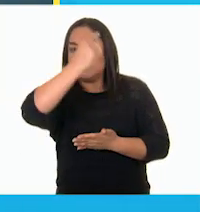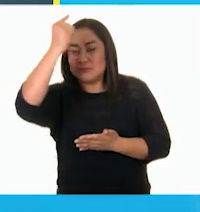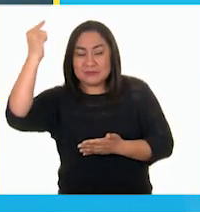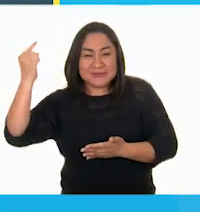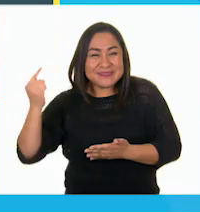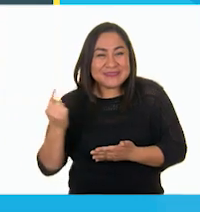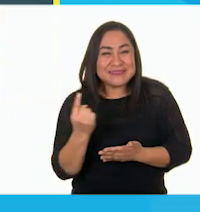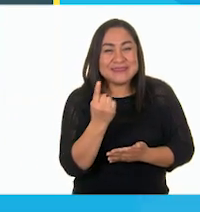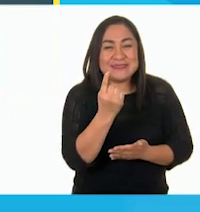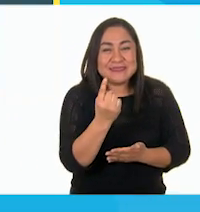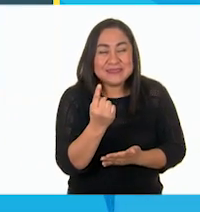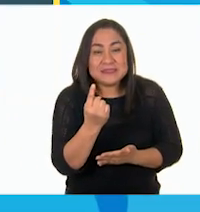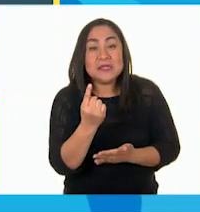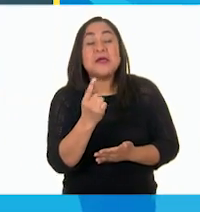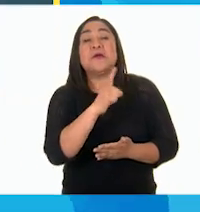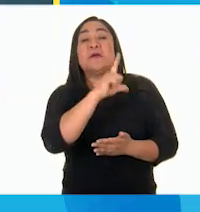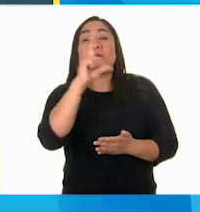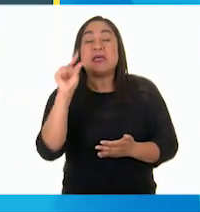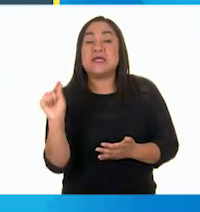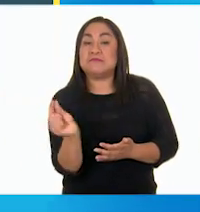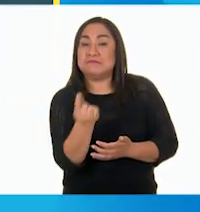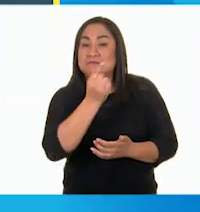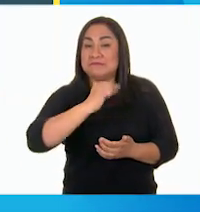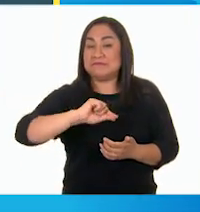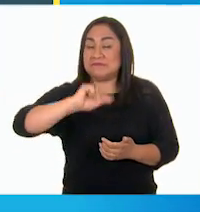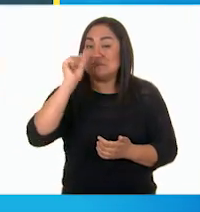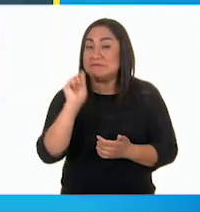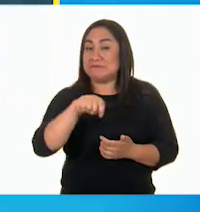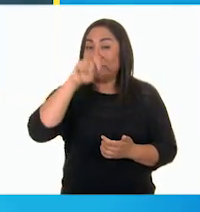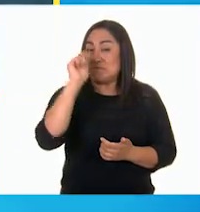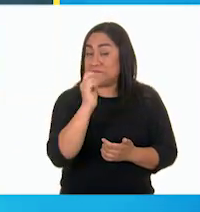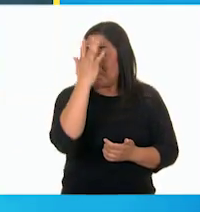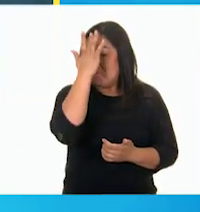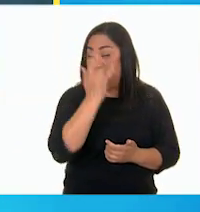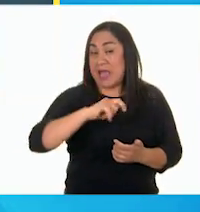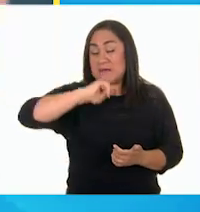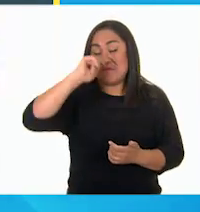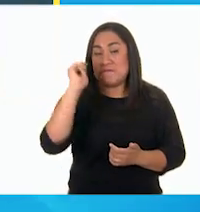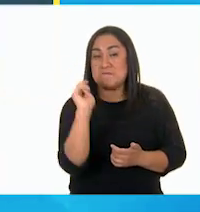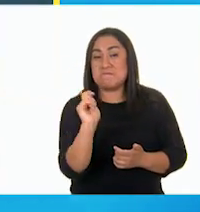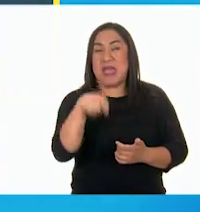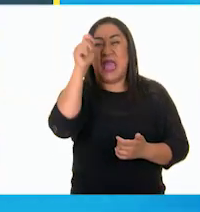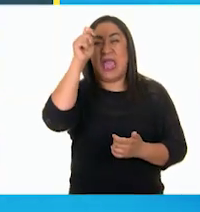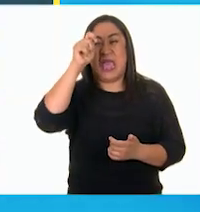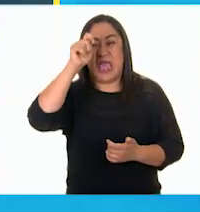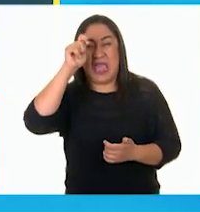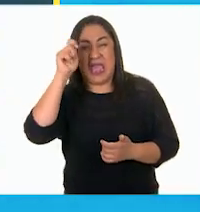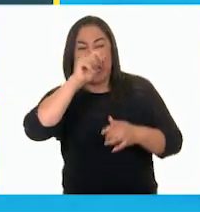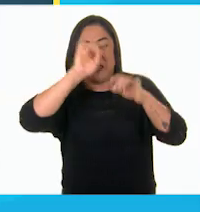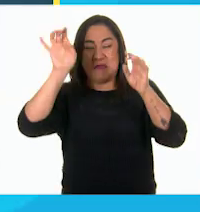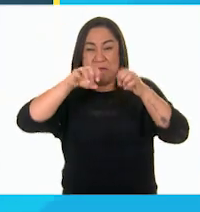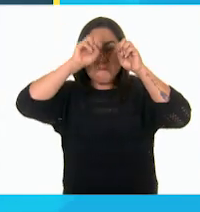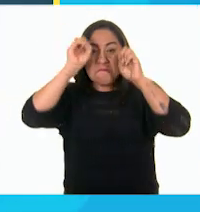taller, y con su varita mágica, magia potagia,